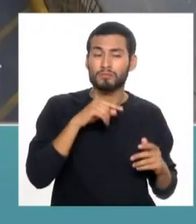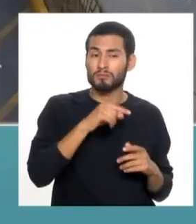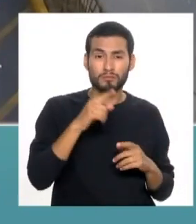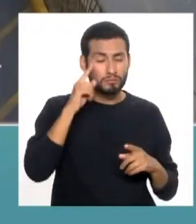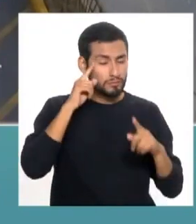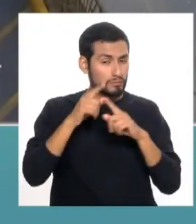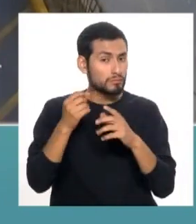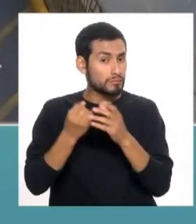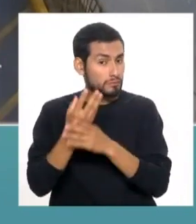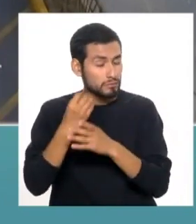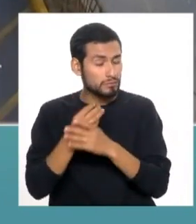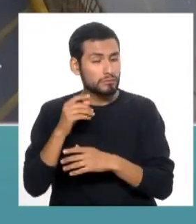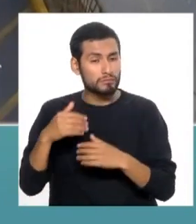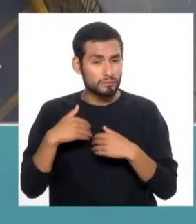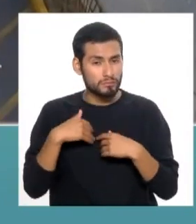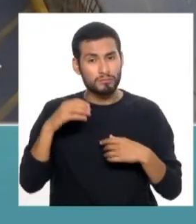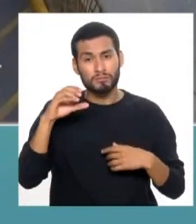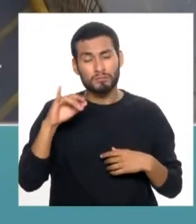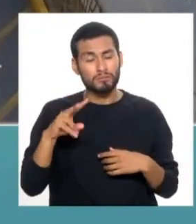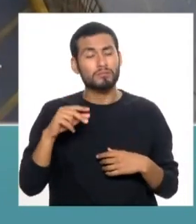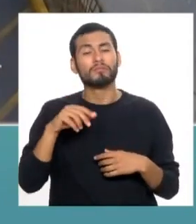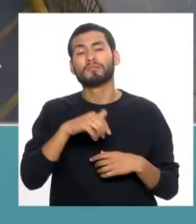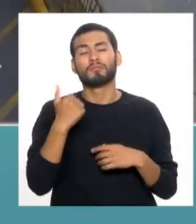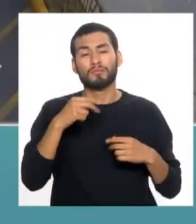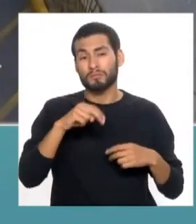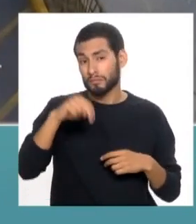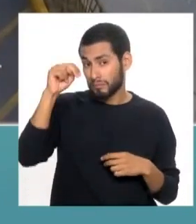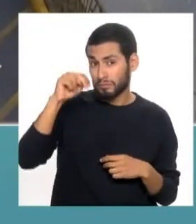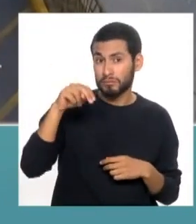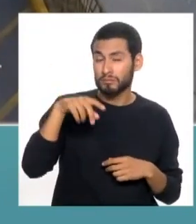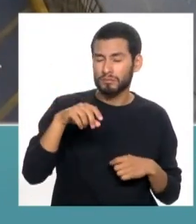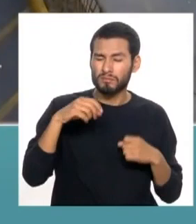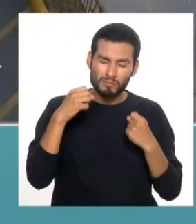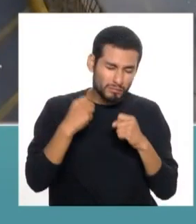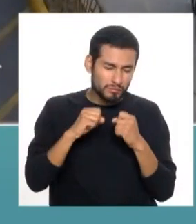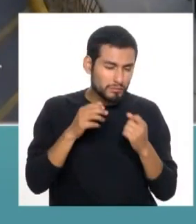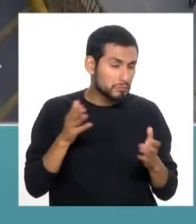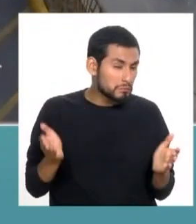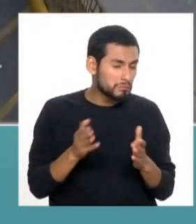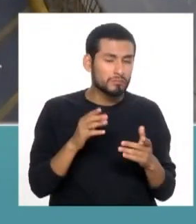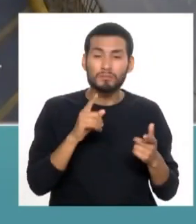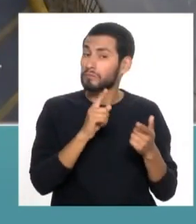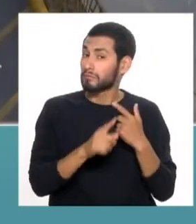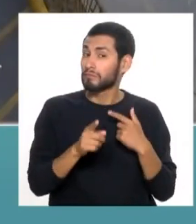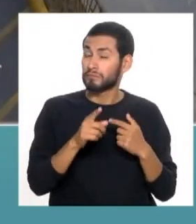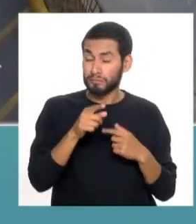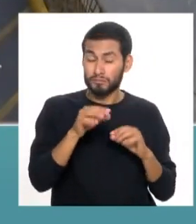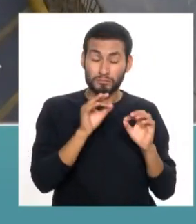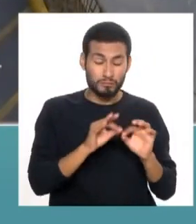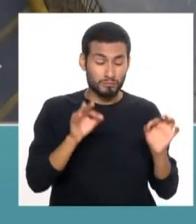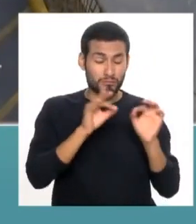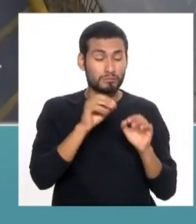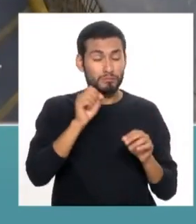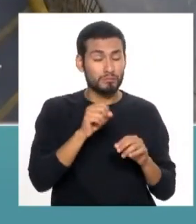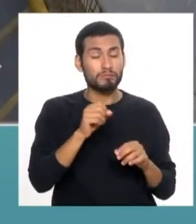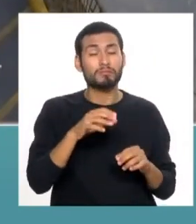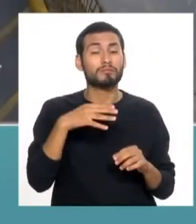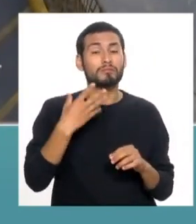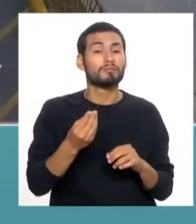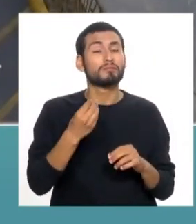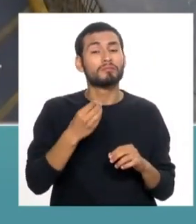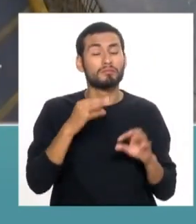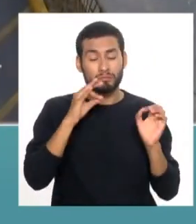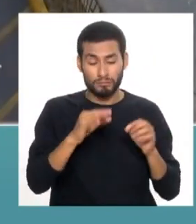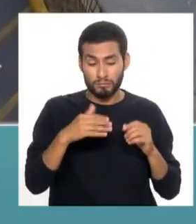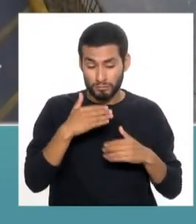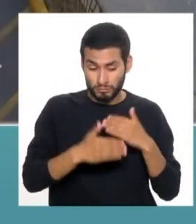en Arequipa, que cuenta con un CIT, tenemos otras ciudades del norte donde justamente están haciendo esta promoción. Pero ahí lo que mencionas es sumamente importante porque a la par que se hace